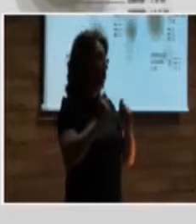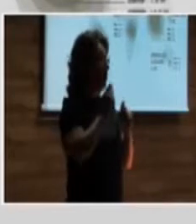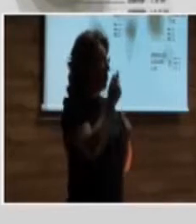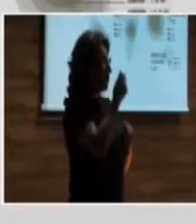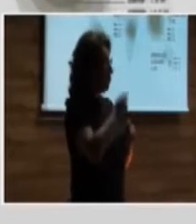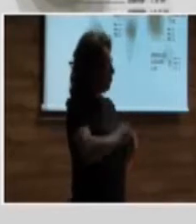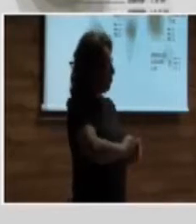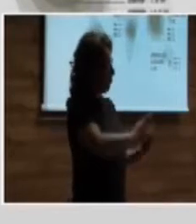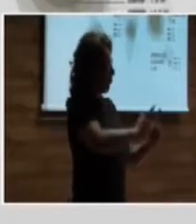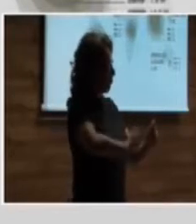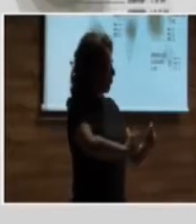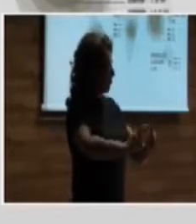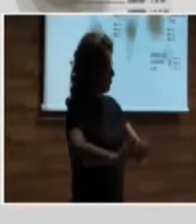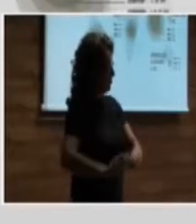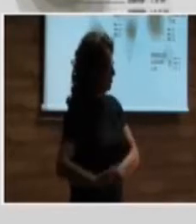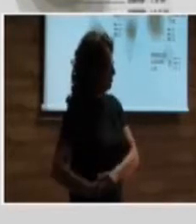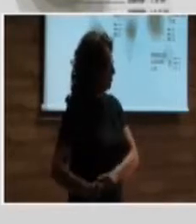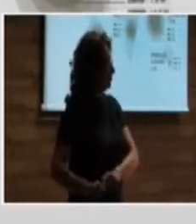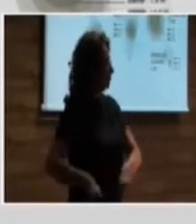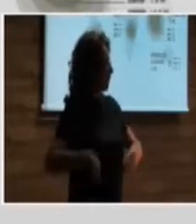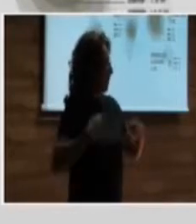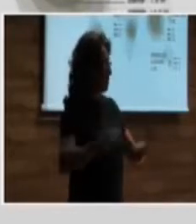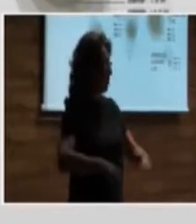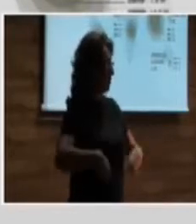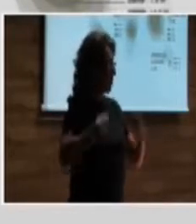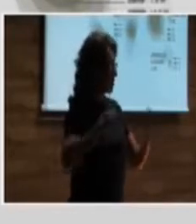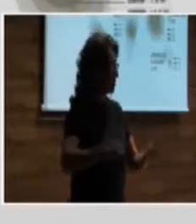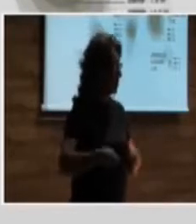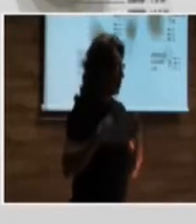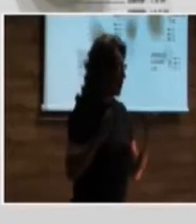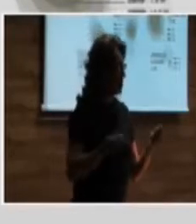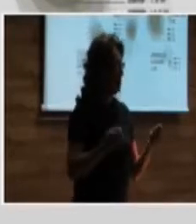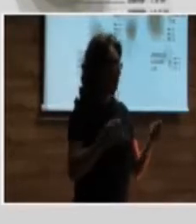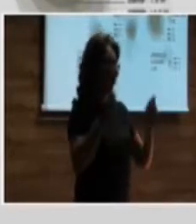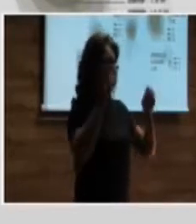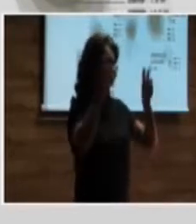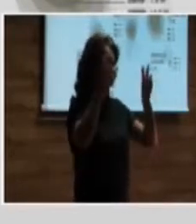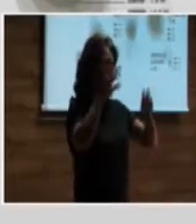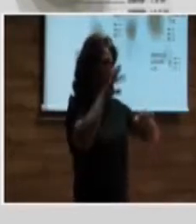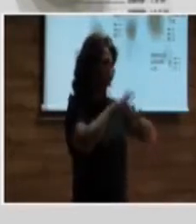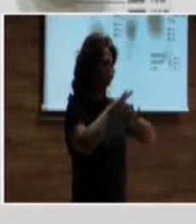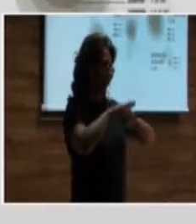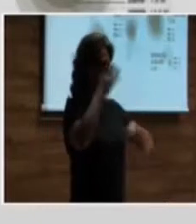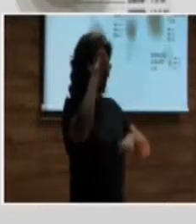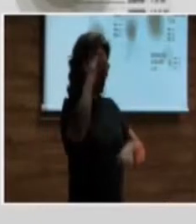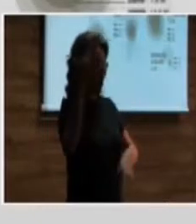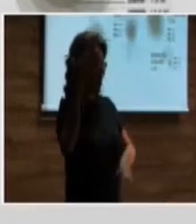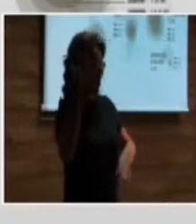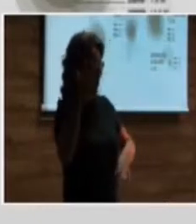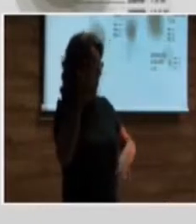se comentó muy bien recientemente, que tiene que ver con los costos de salud en la enfermedad de Alzheimer, que multiplica por 10.